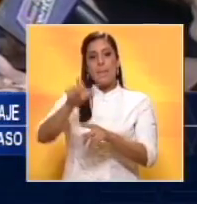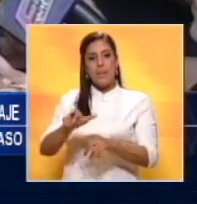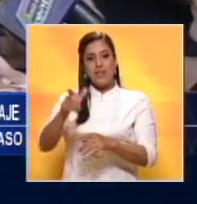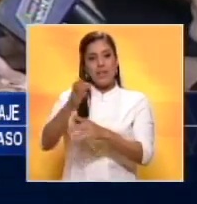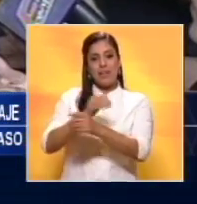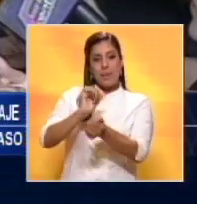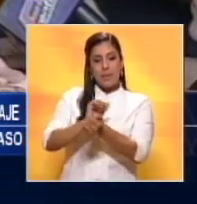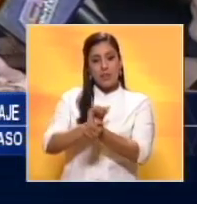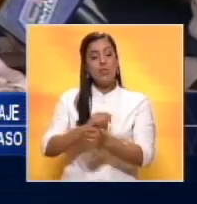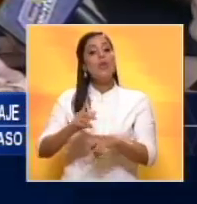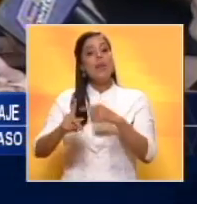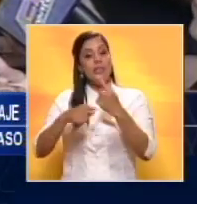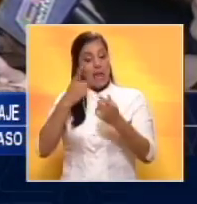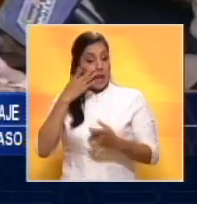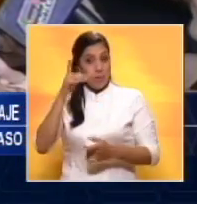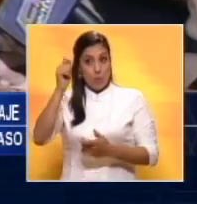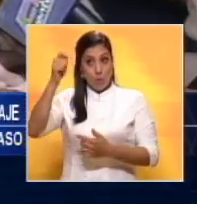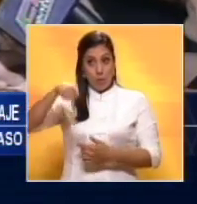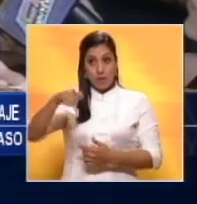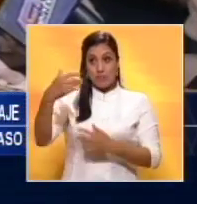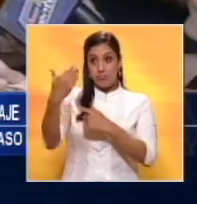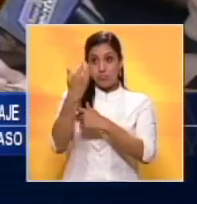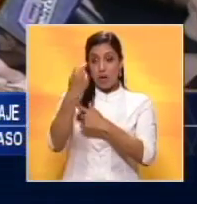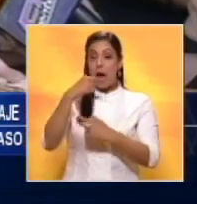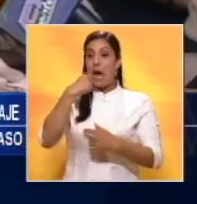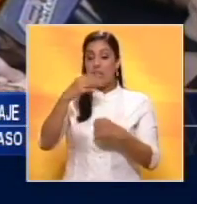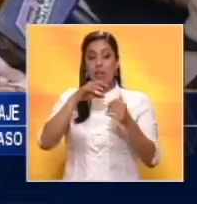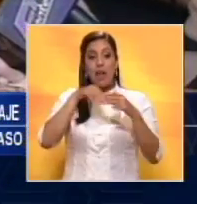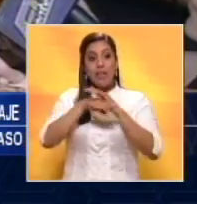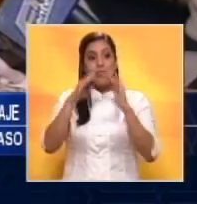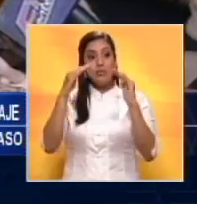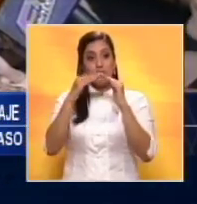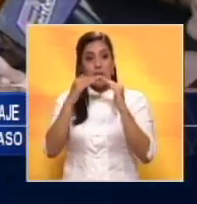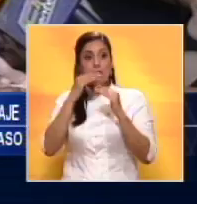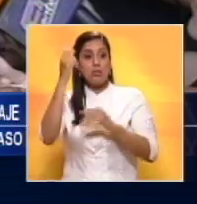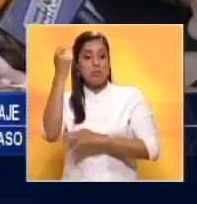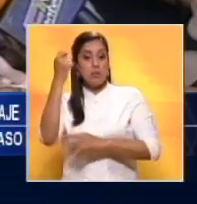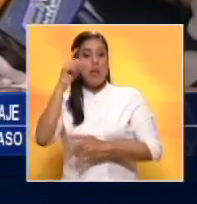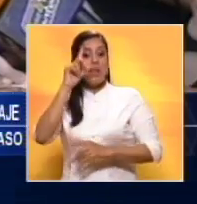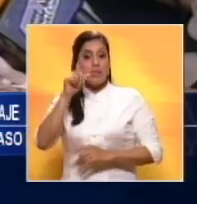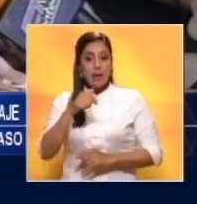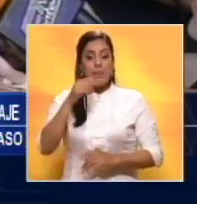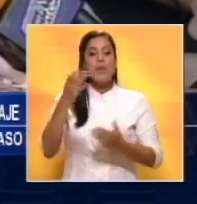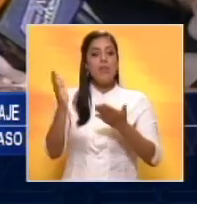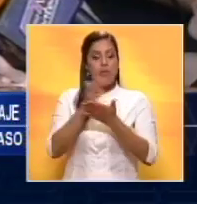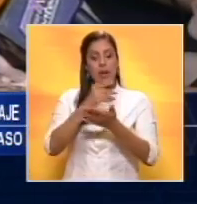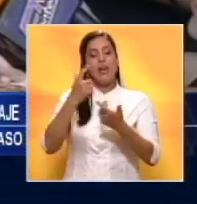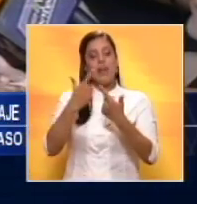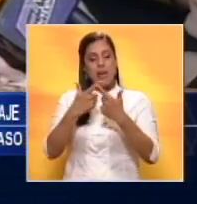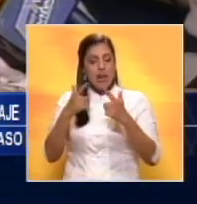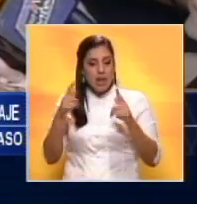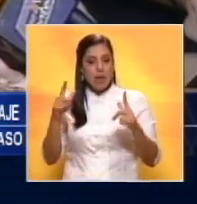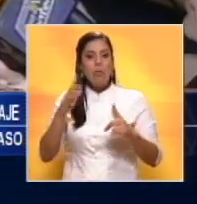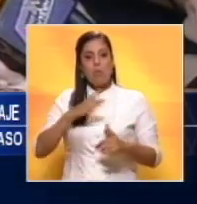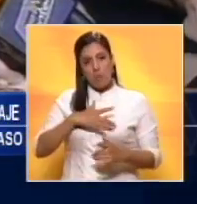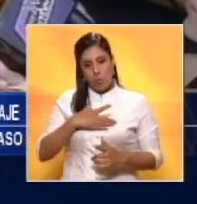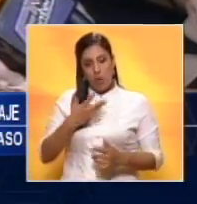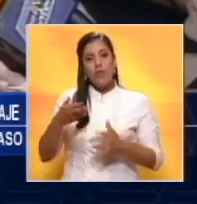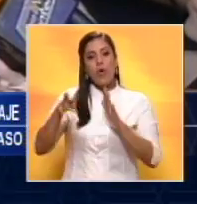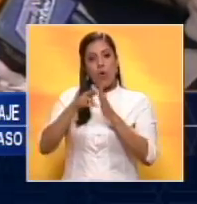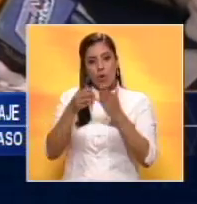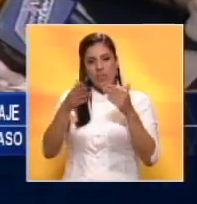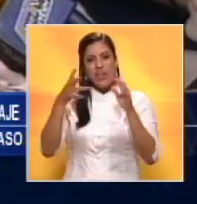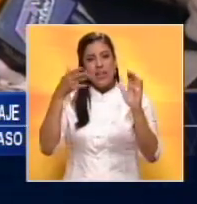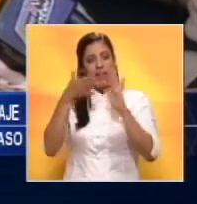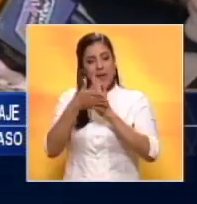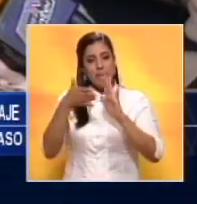su aprehensión, y que de ser juzgado como improcedente el allanamiento a su inmunidad parlamentaria, cesará su detención domiciliaria y se podrá reabrir